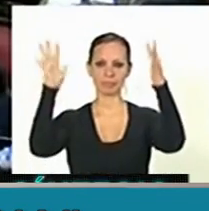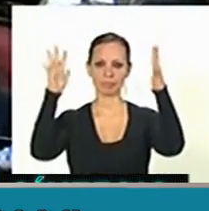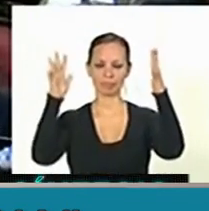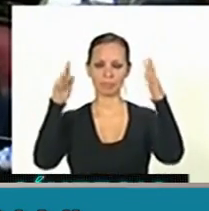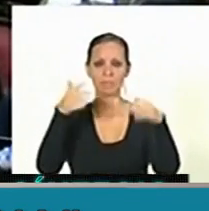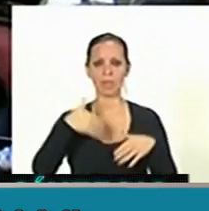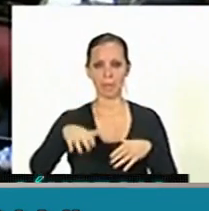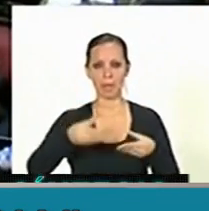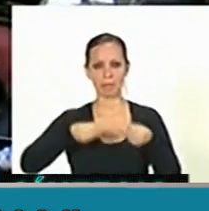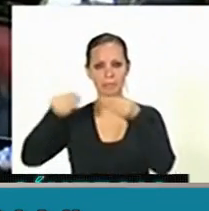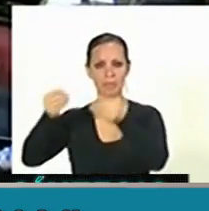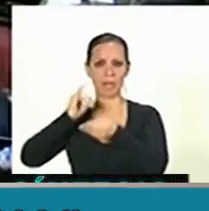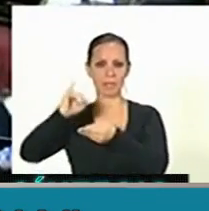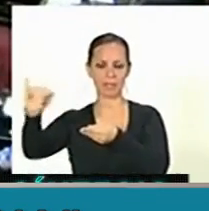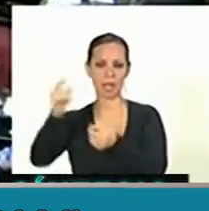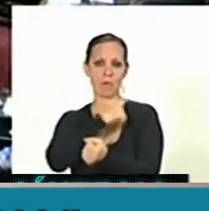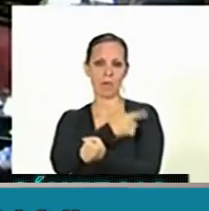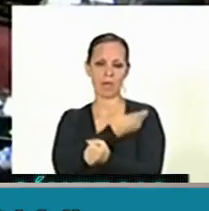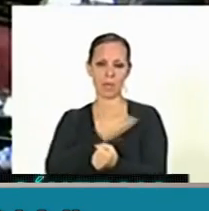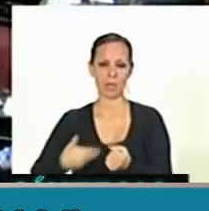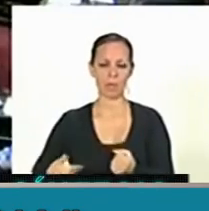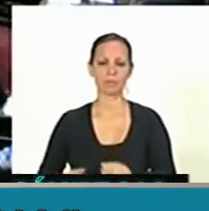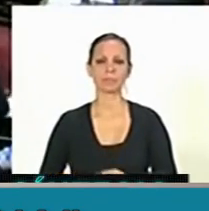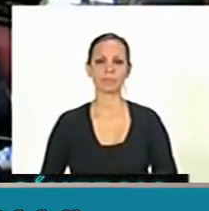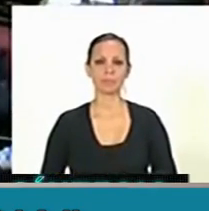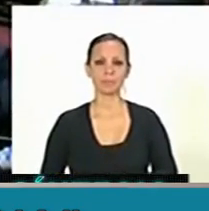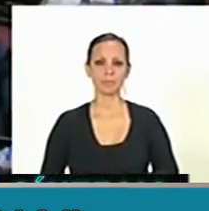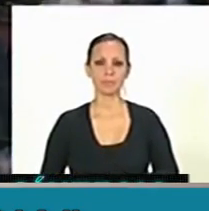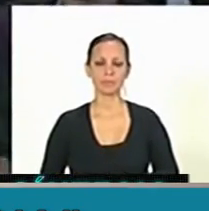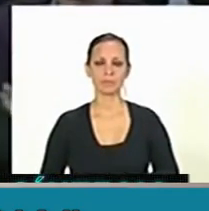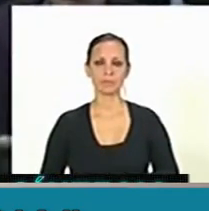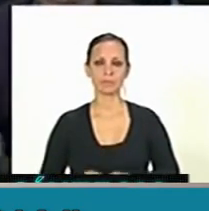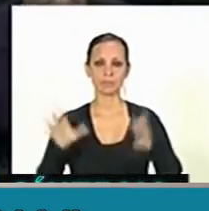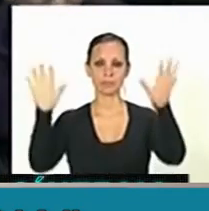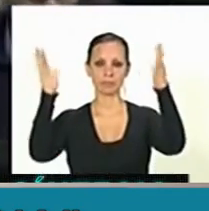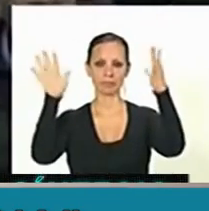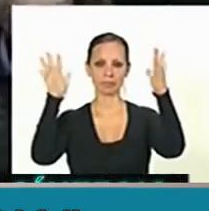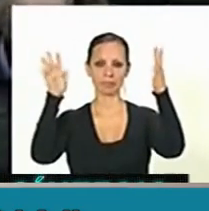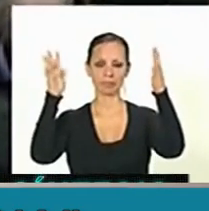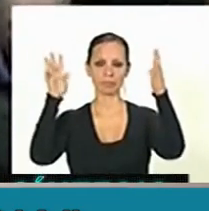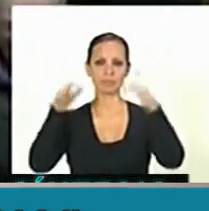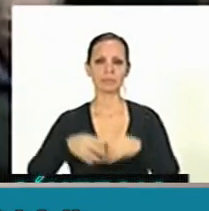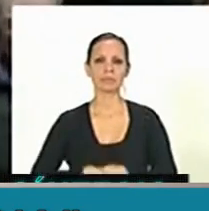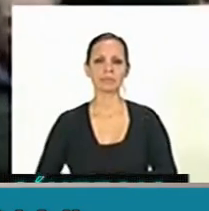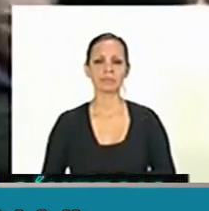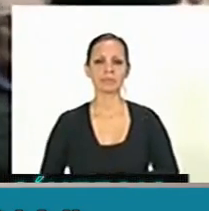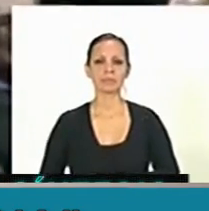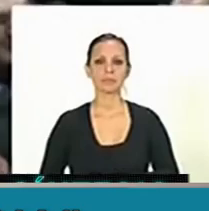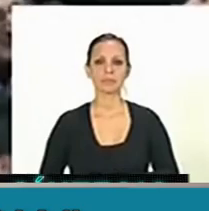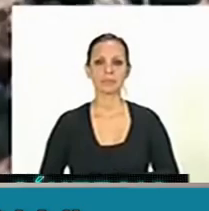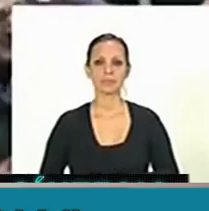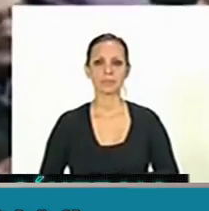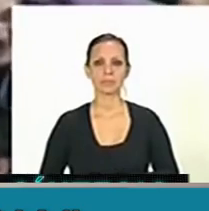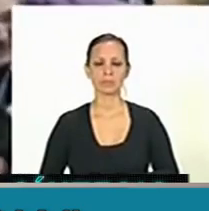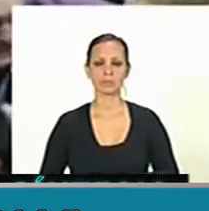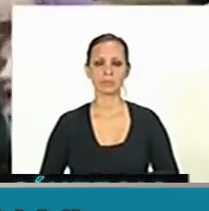donar órganos. Hay gente que espera algún tipo de tejido desde hace 10 años, que están en la lista del INCUCAI, con una calidad